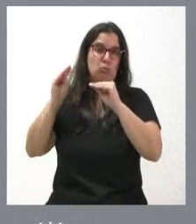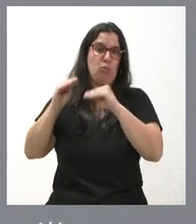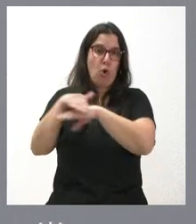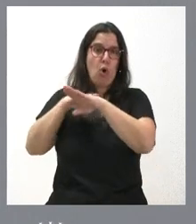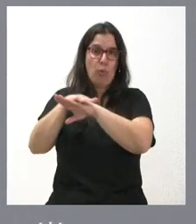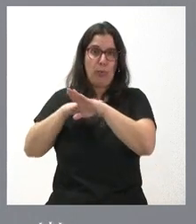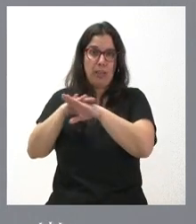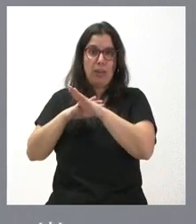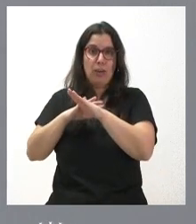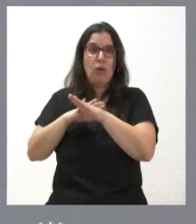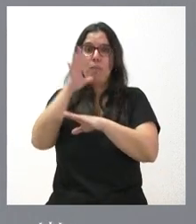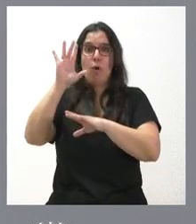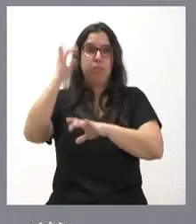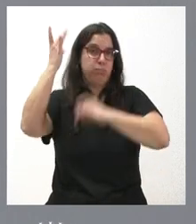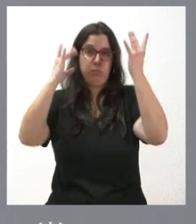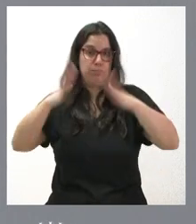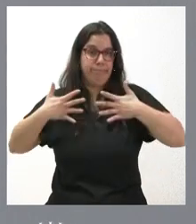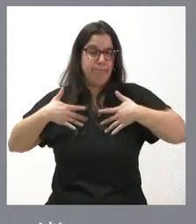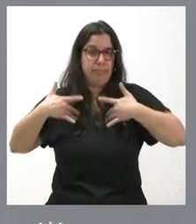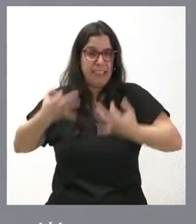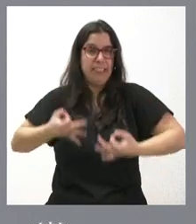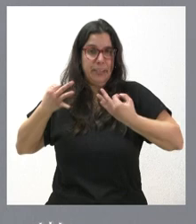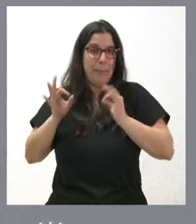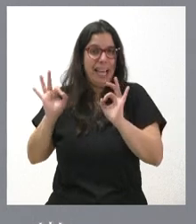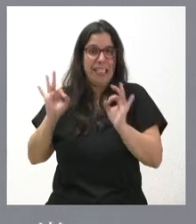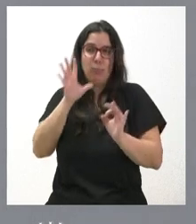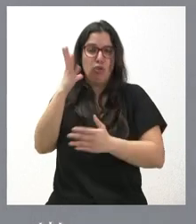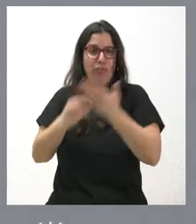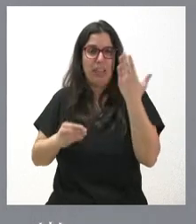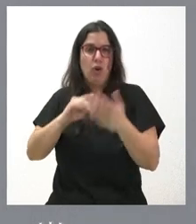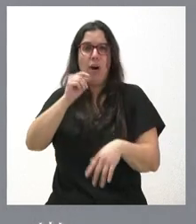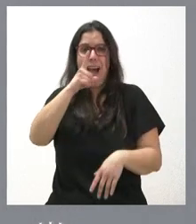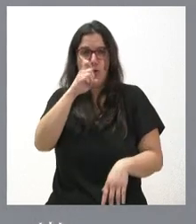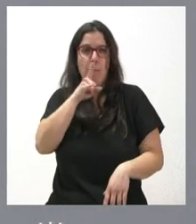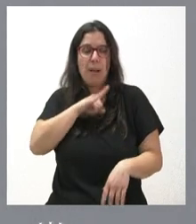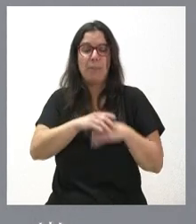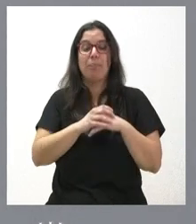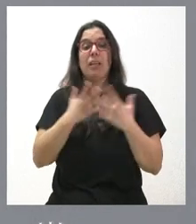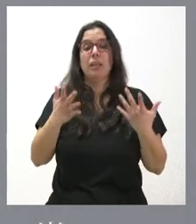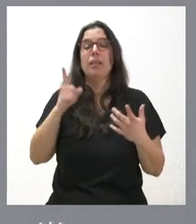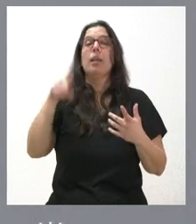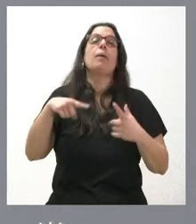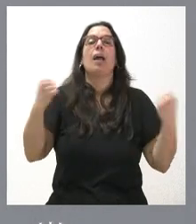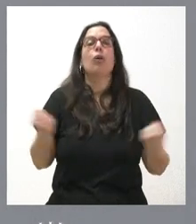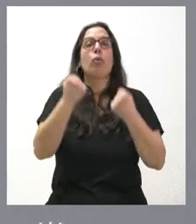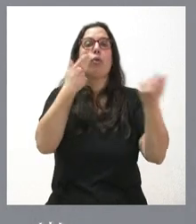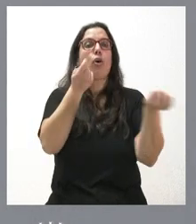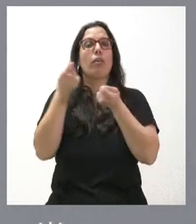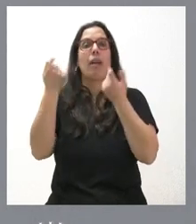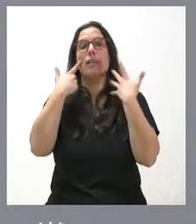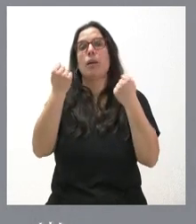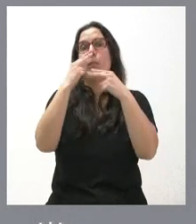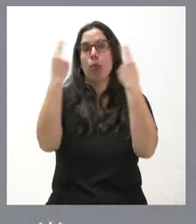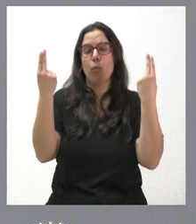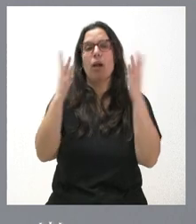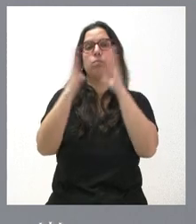fruto de la improvisación con la que viene actuando se aprueba esta declaración de actuaciones coordinadas en salud pública mediante la cual se hace